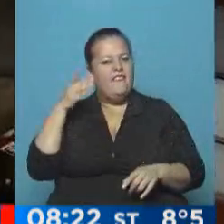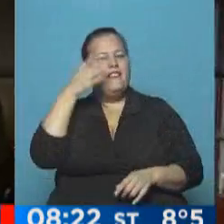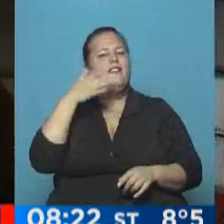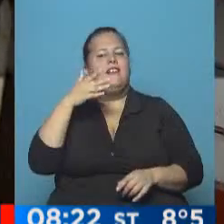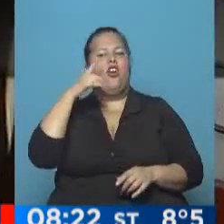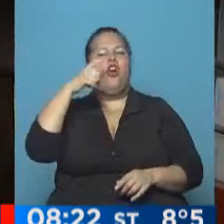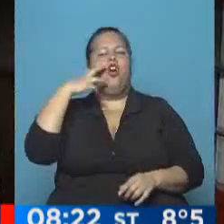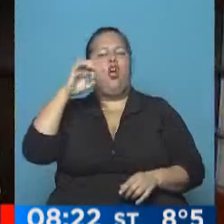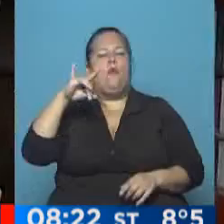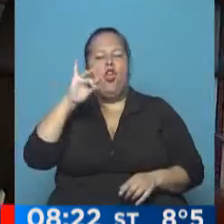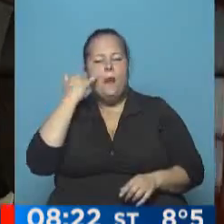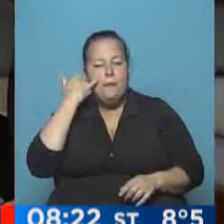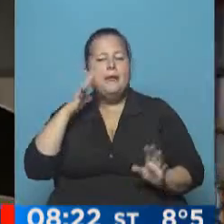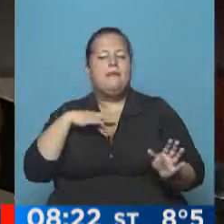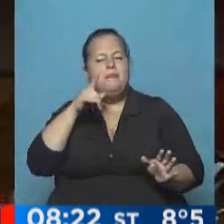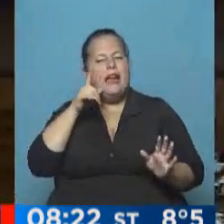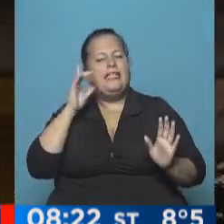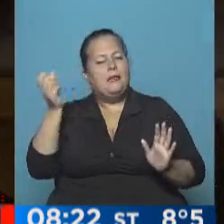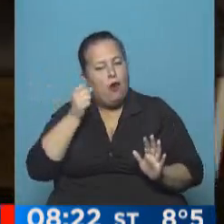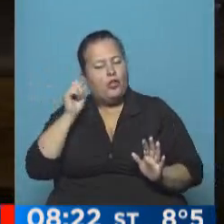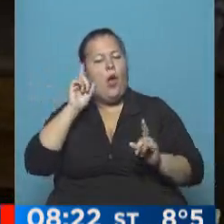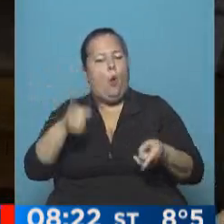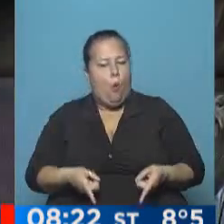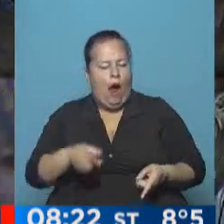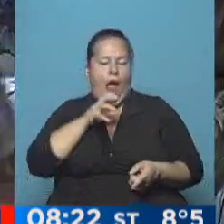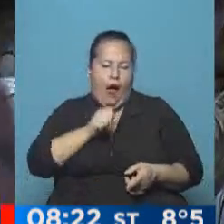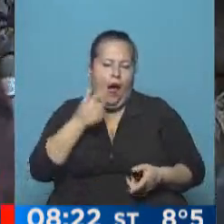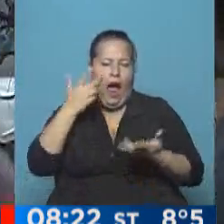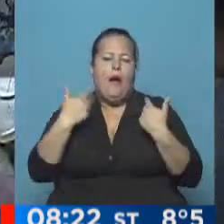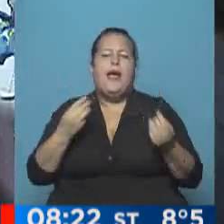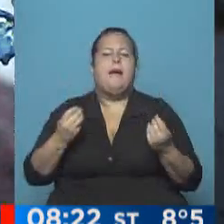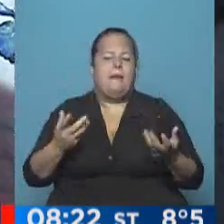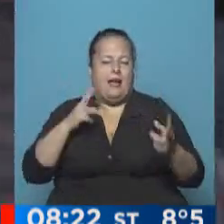habitual de Comodoro. Seguro. Por lo tanto, me pareció importante recoger el guante y mover.